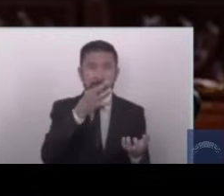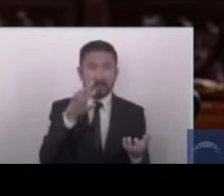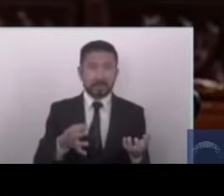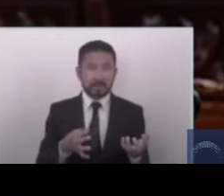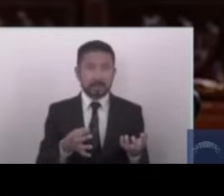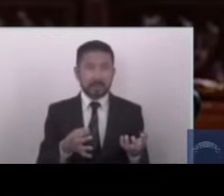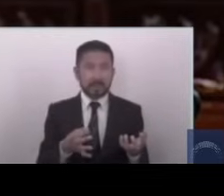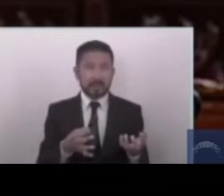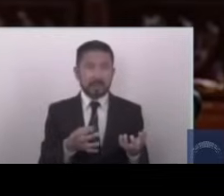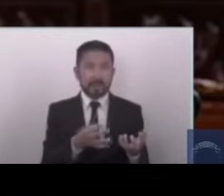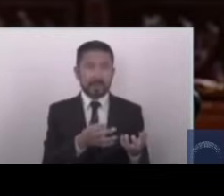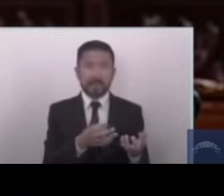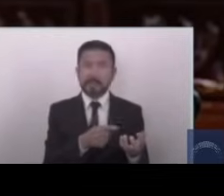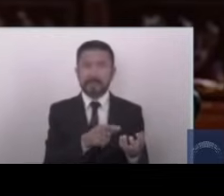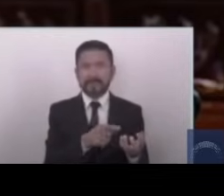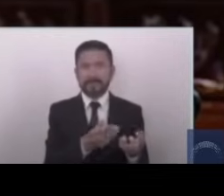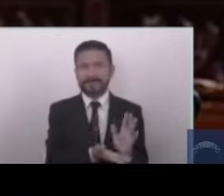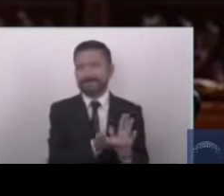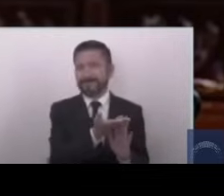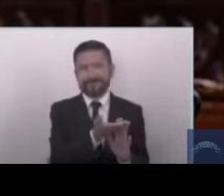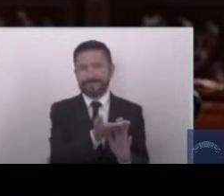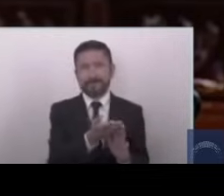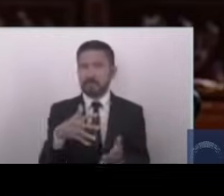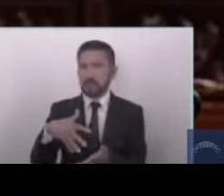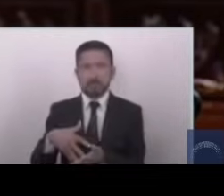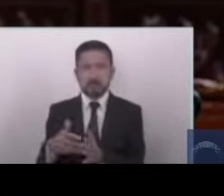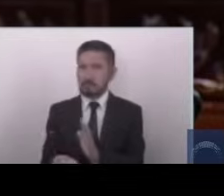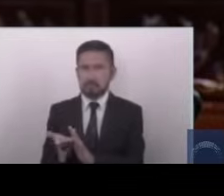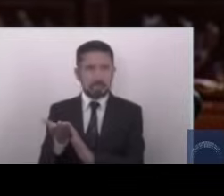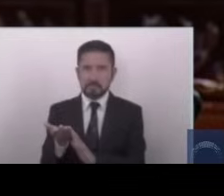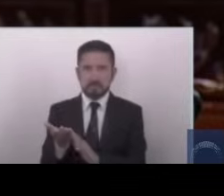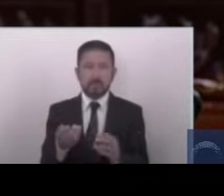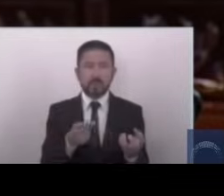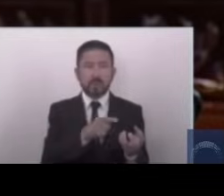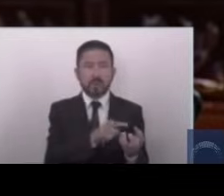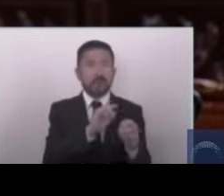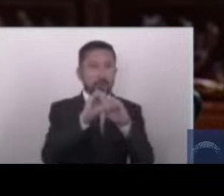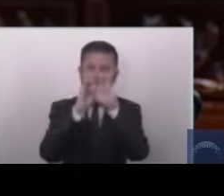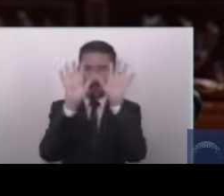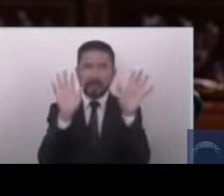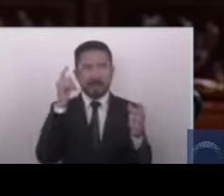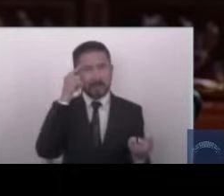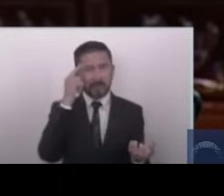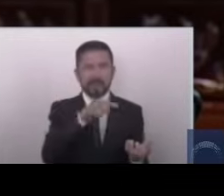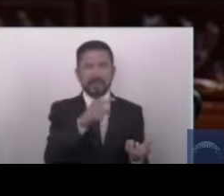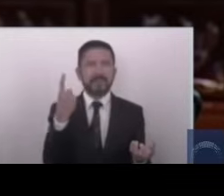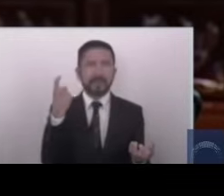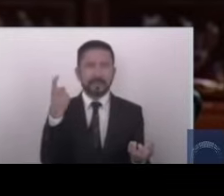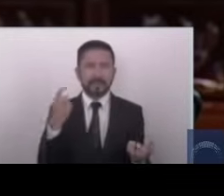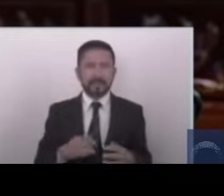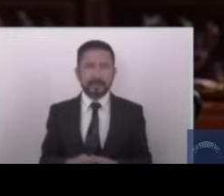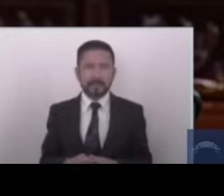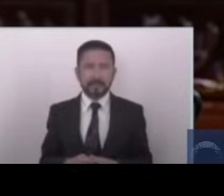a sumar y no no suma ni a ellos y mucho menos a la población salvadoreña yo creo que ya deberían tenerlo Claro pero creo que todavía no